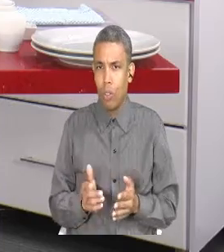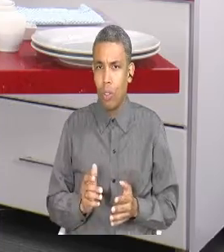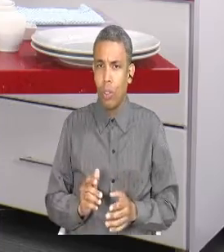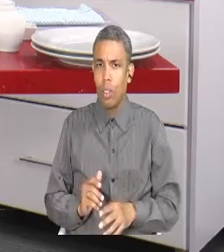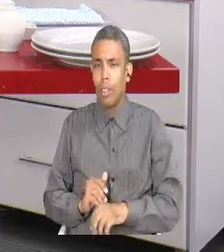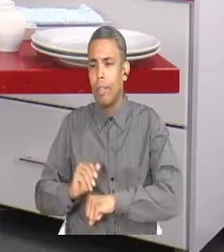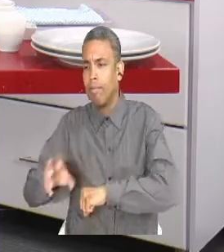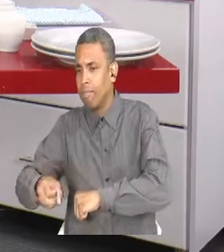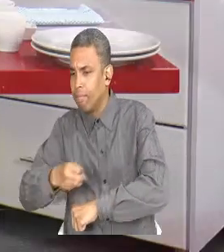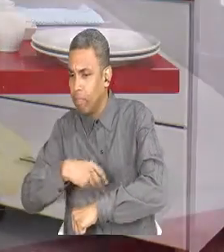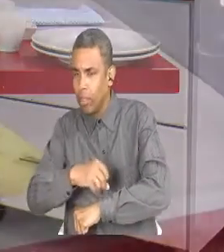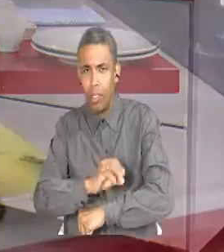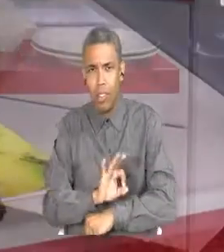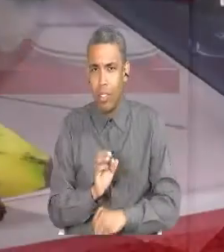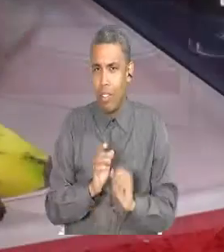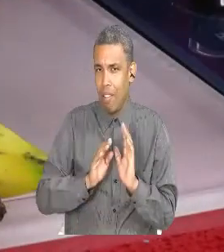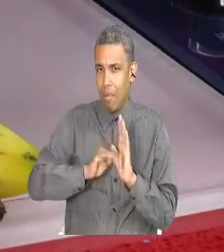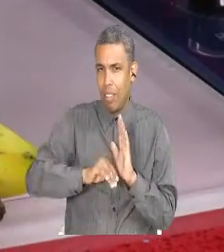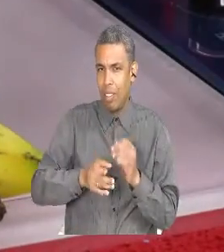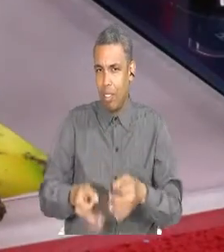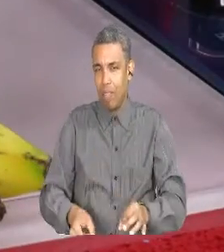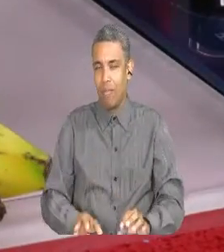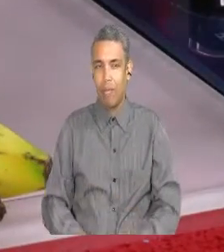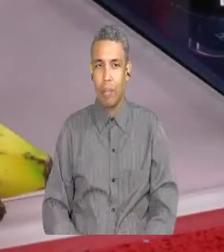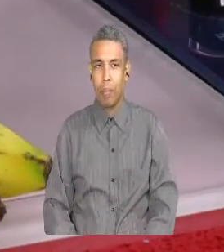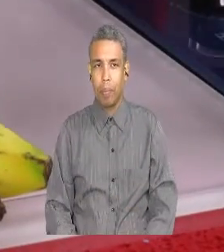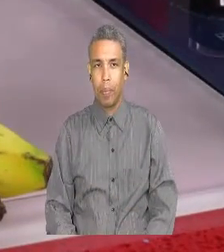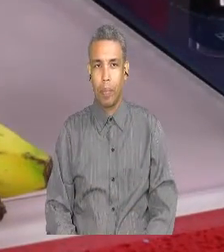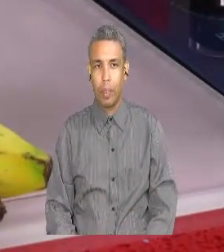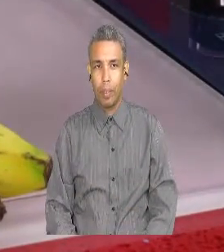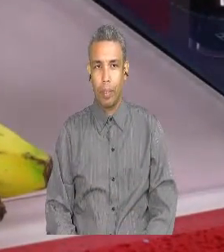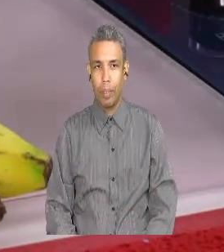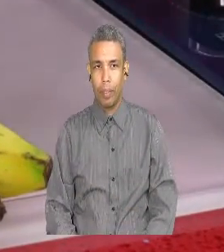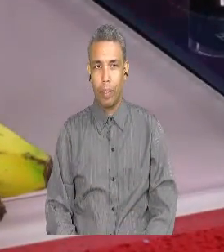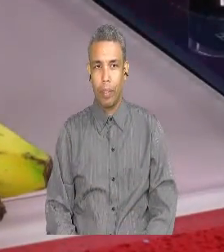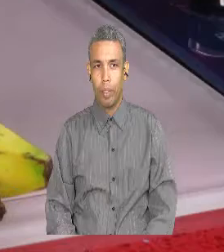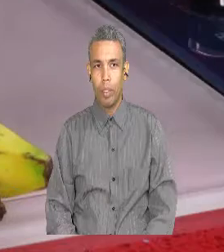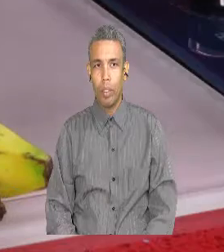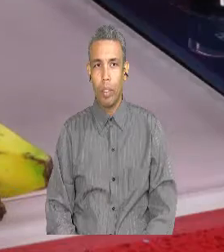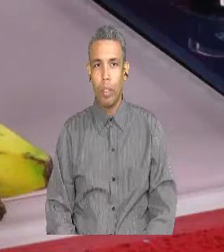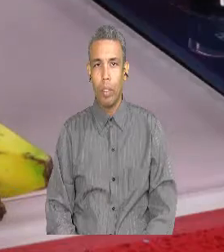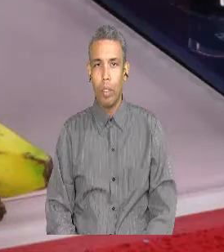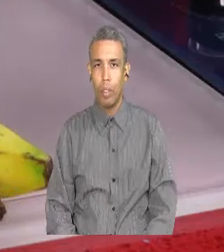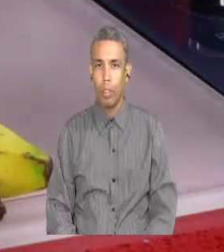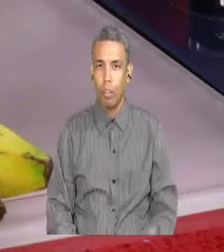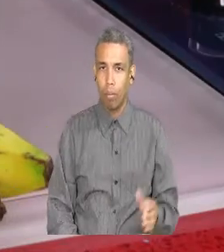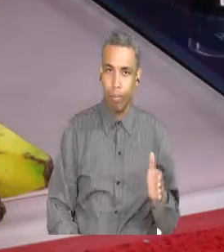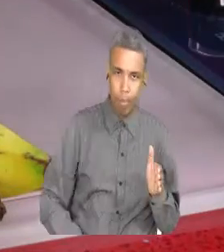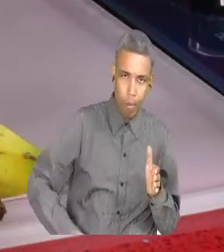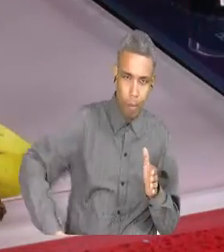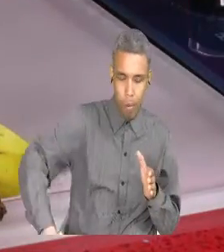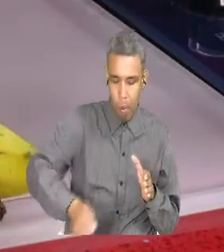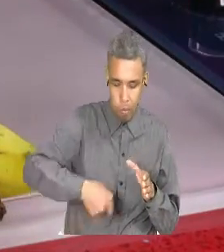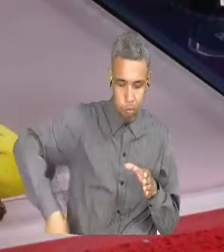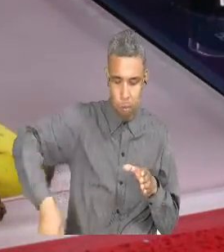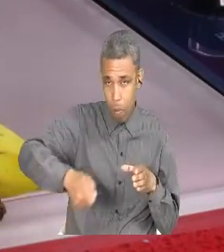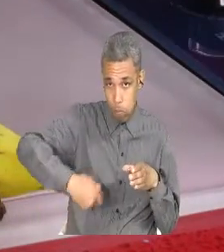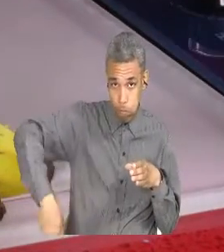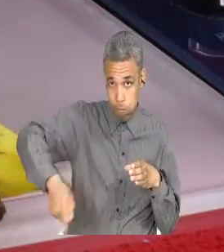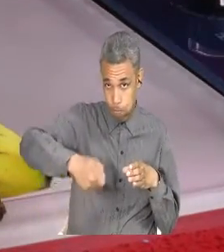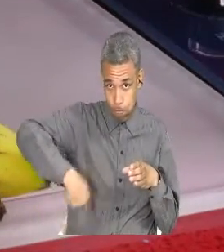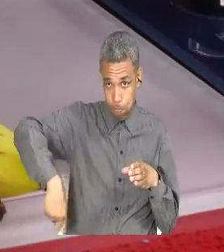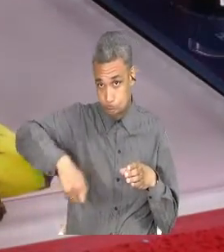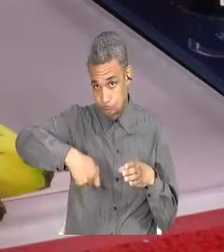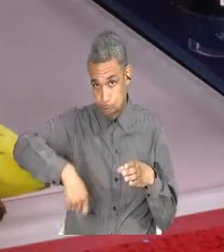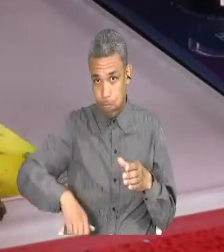muy sencilla y económica. Sí, esta es la tempura. Es okay. El rebozado oriental,